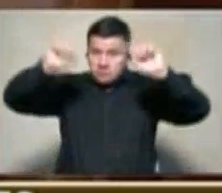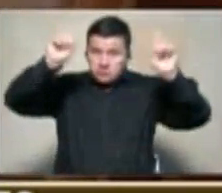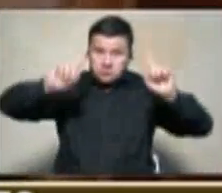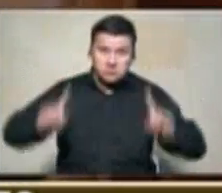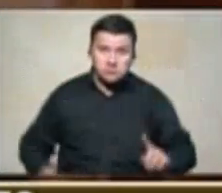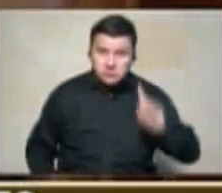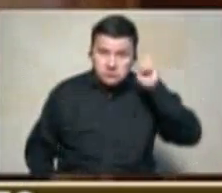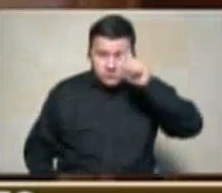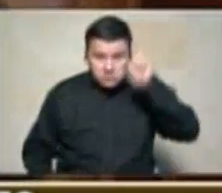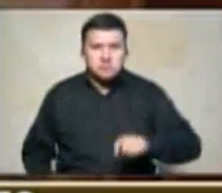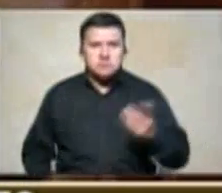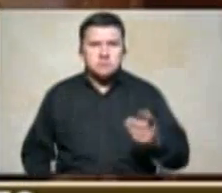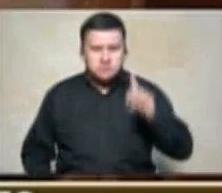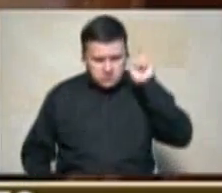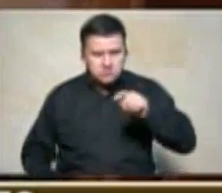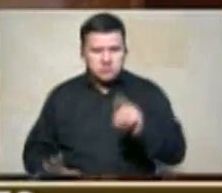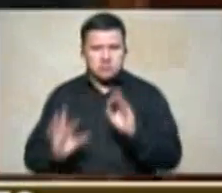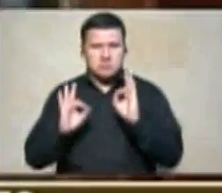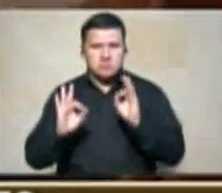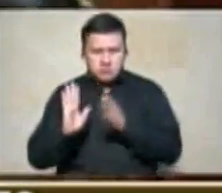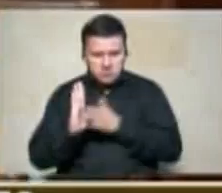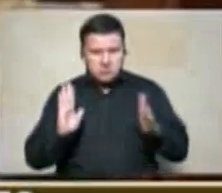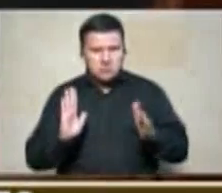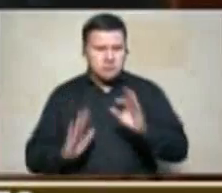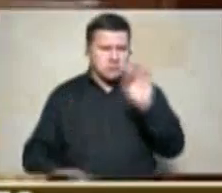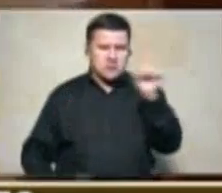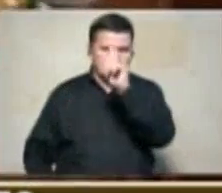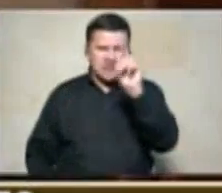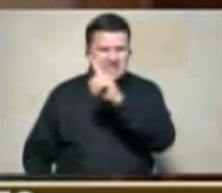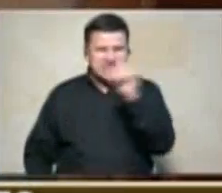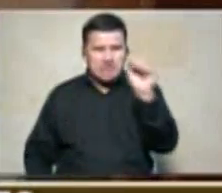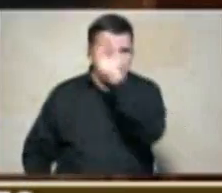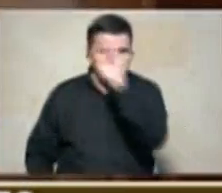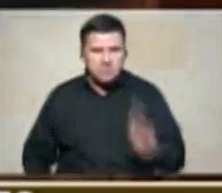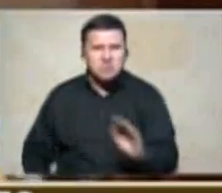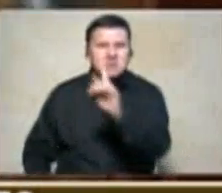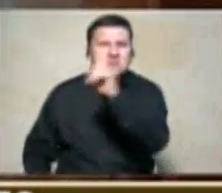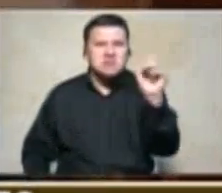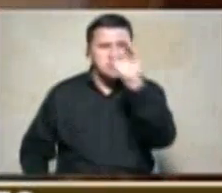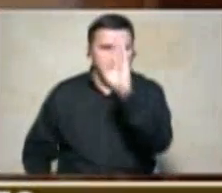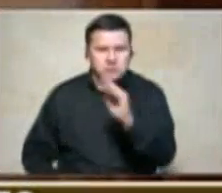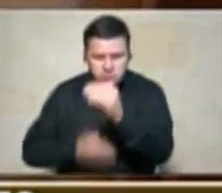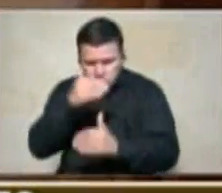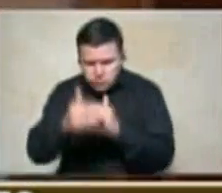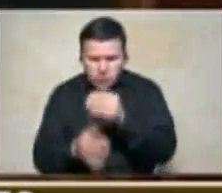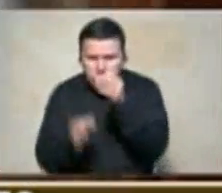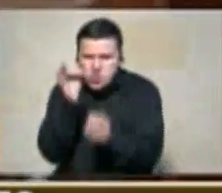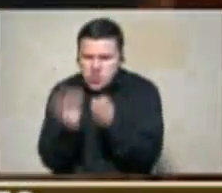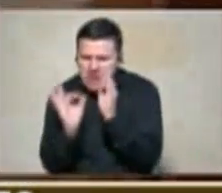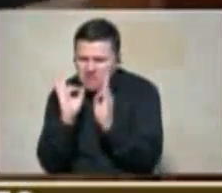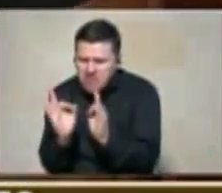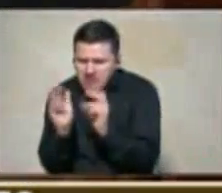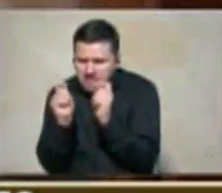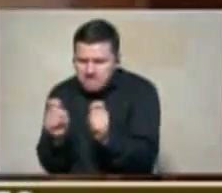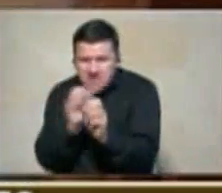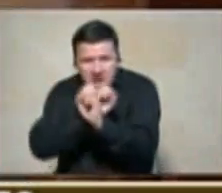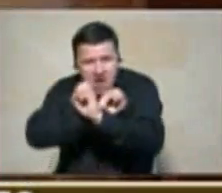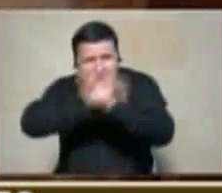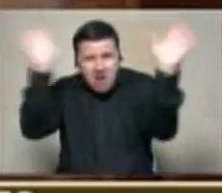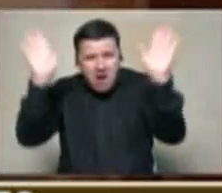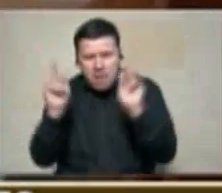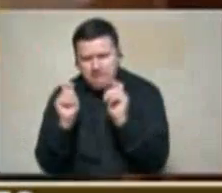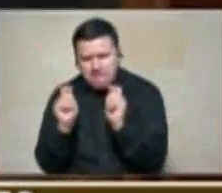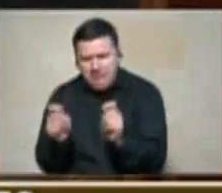100% de que los procesos se den de manera transparente, de manera legítima y de manera legal.